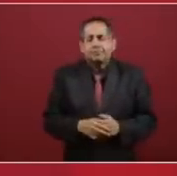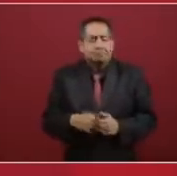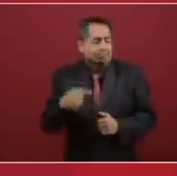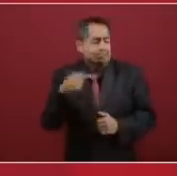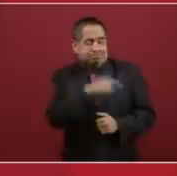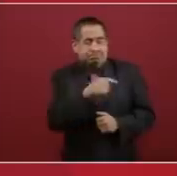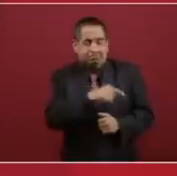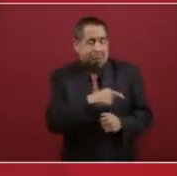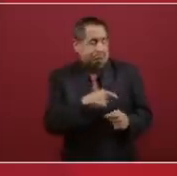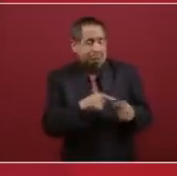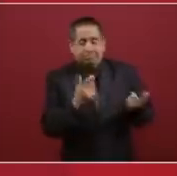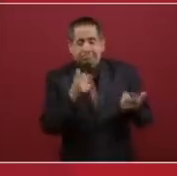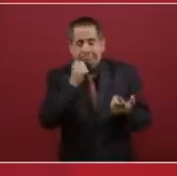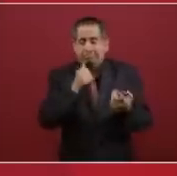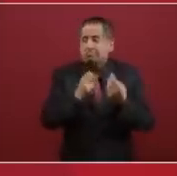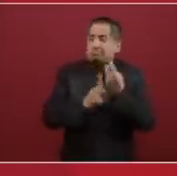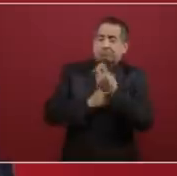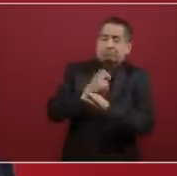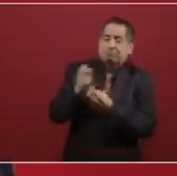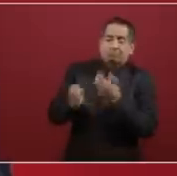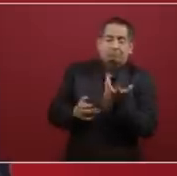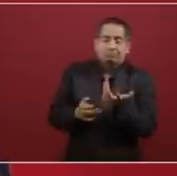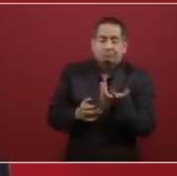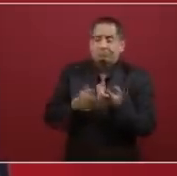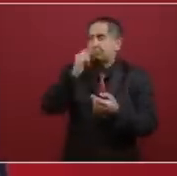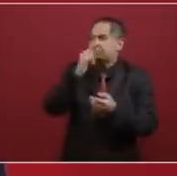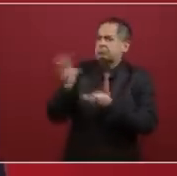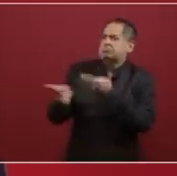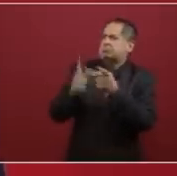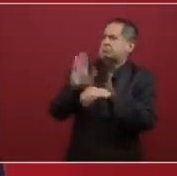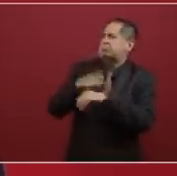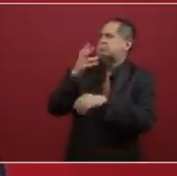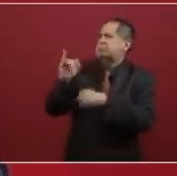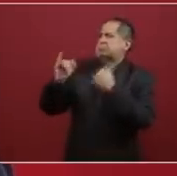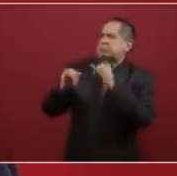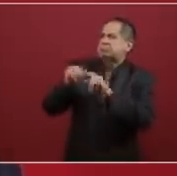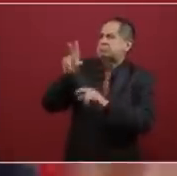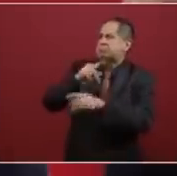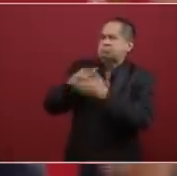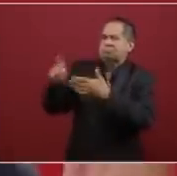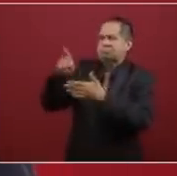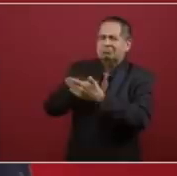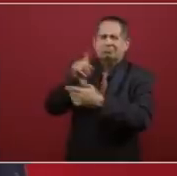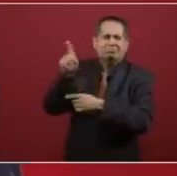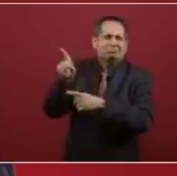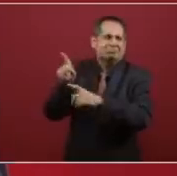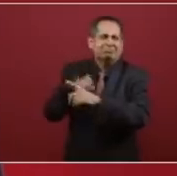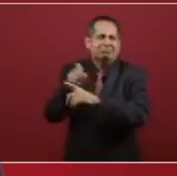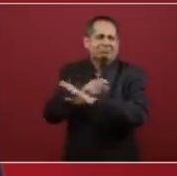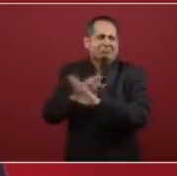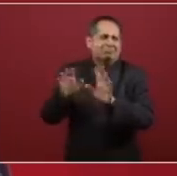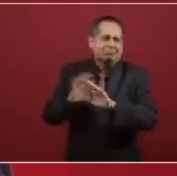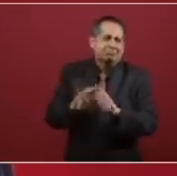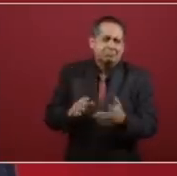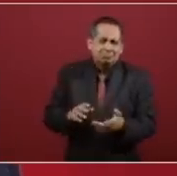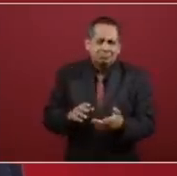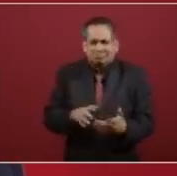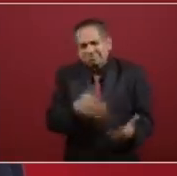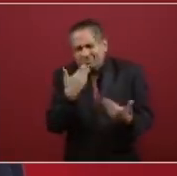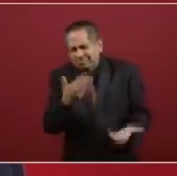su trabajo de cuestionar, de criticar. Además, es